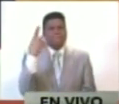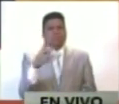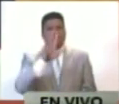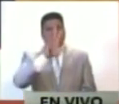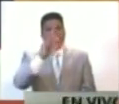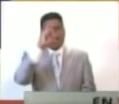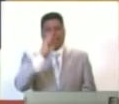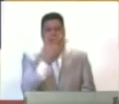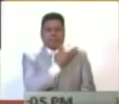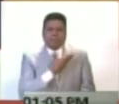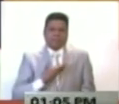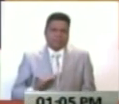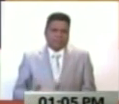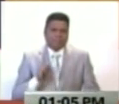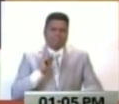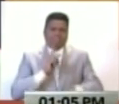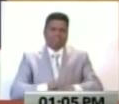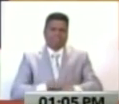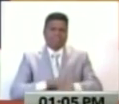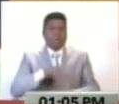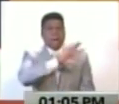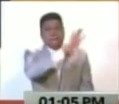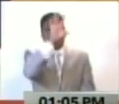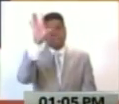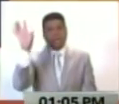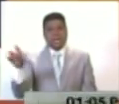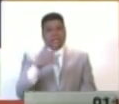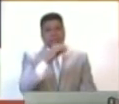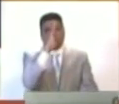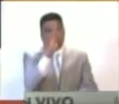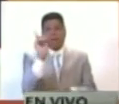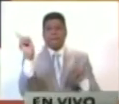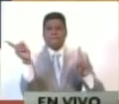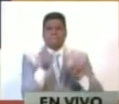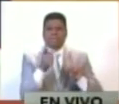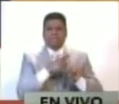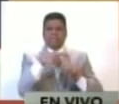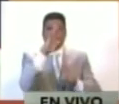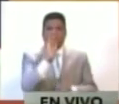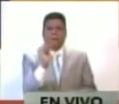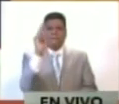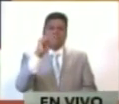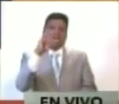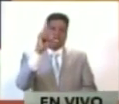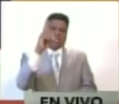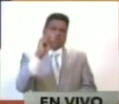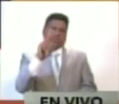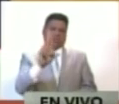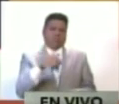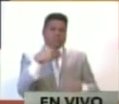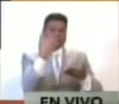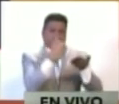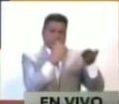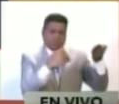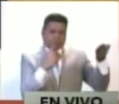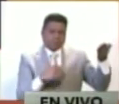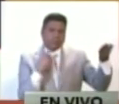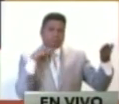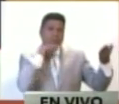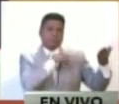3 años. Inspirada en los principios de Bandung en el año 1955, que destaca